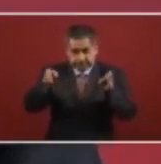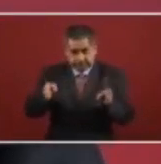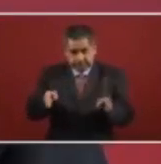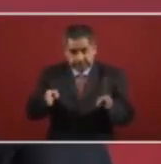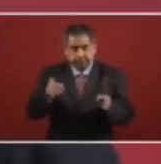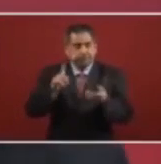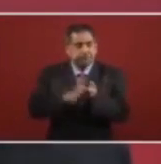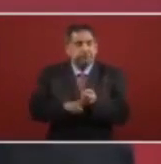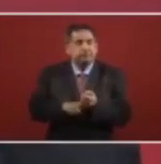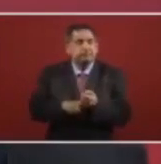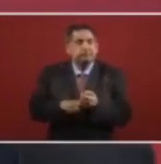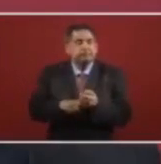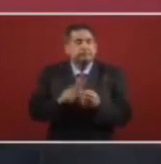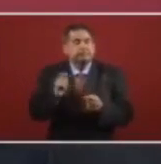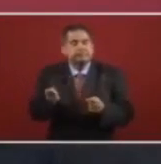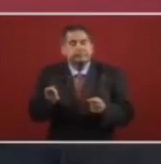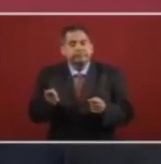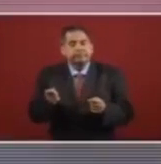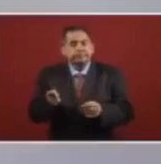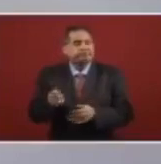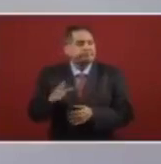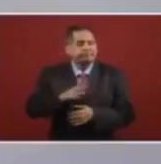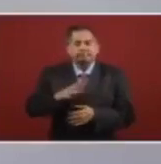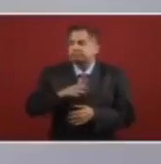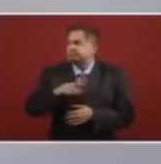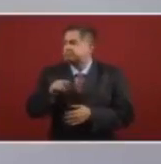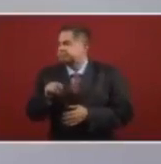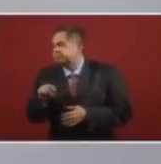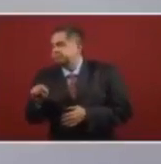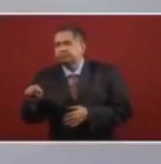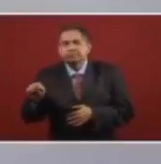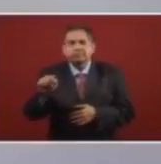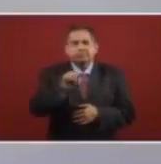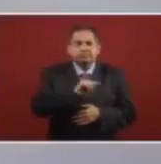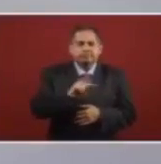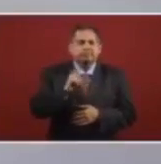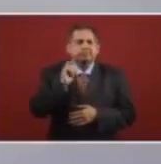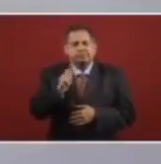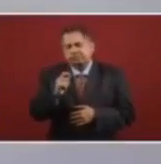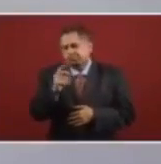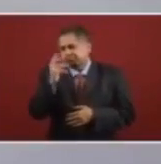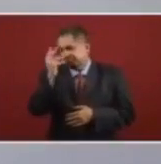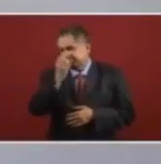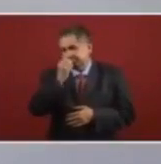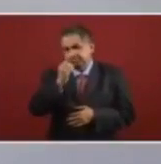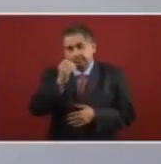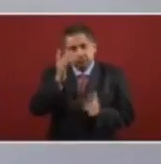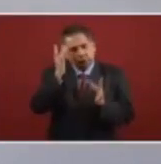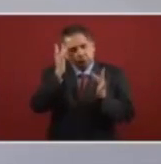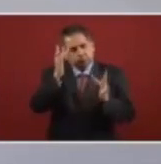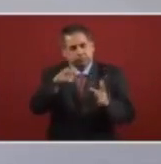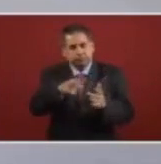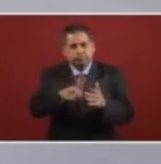en que existen las benditas redes sociales